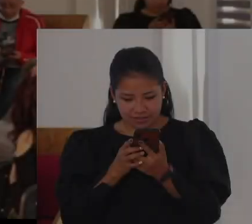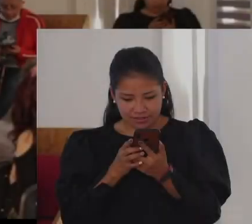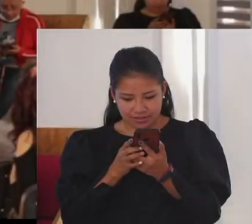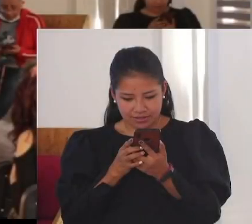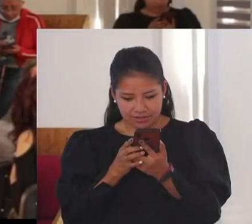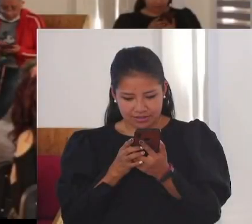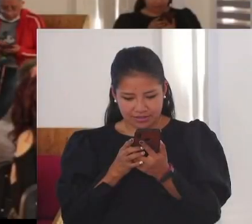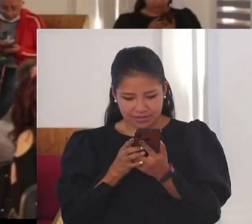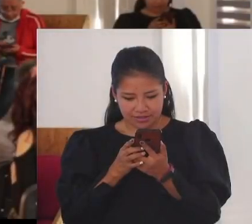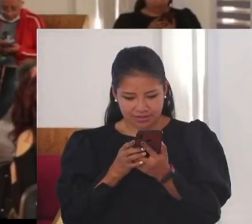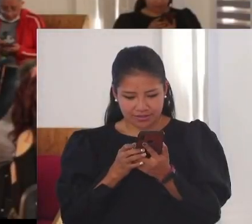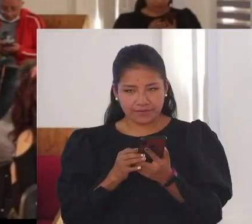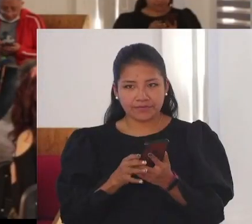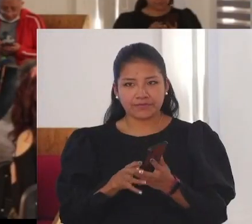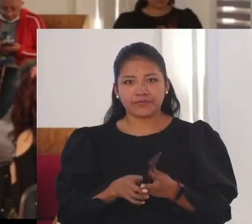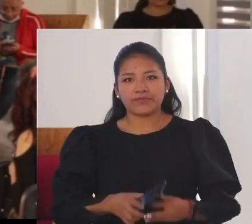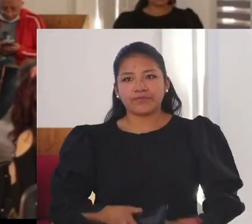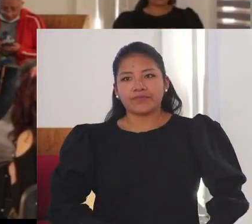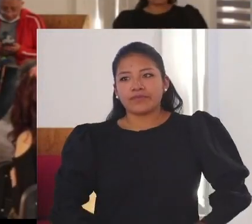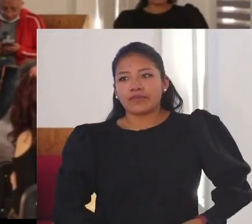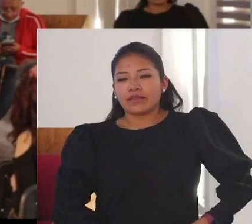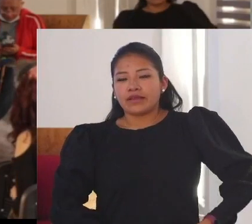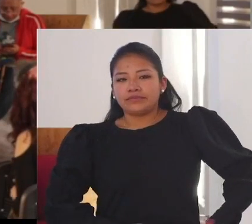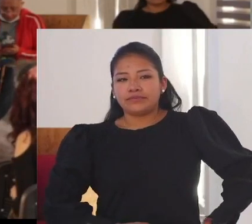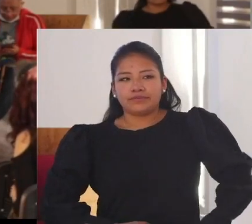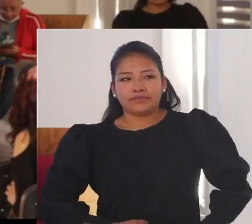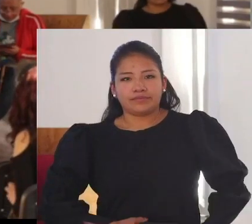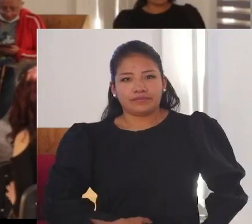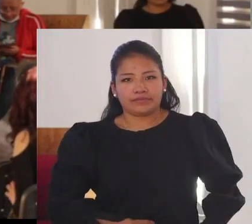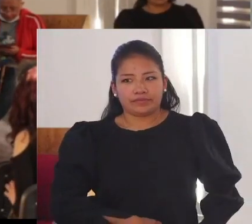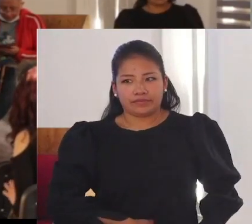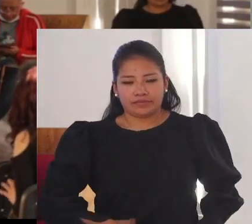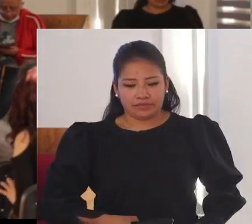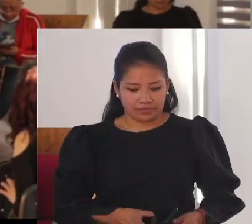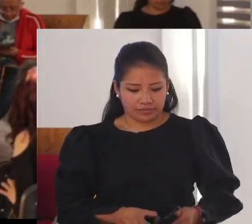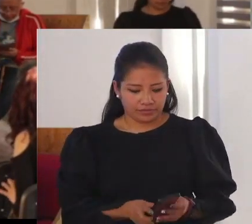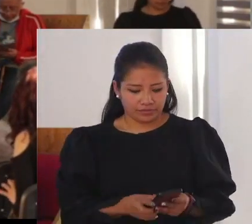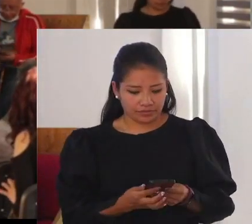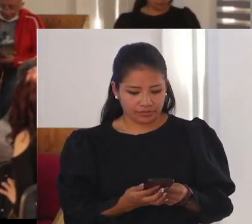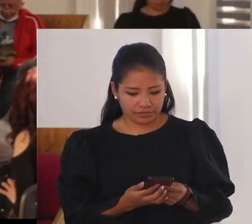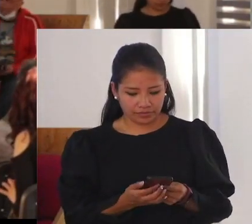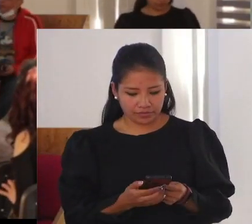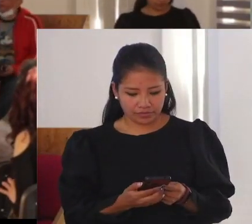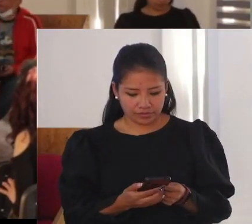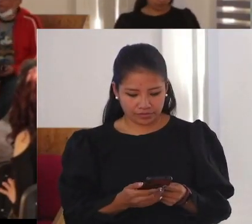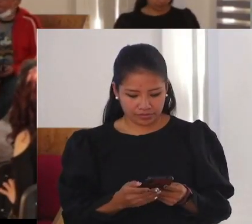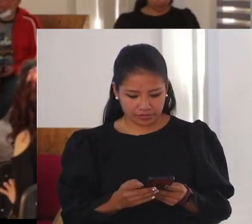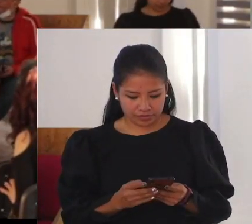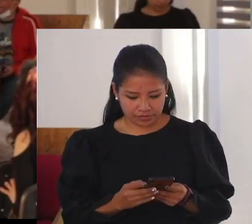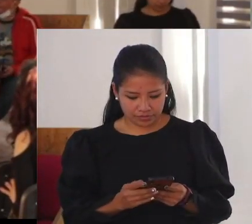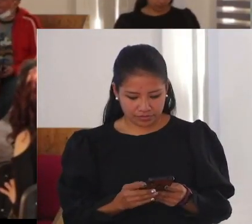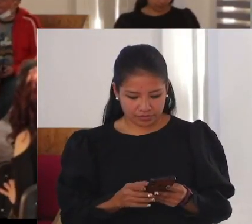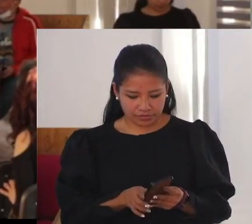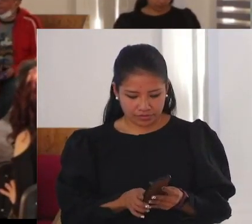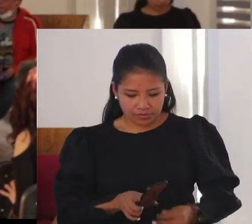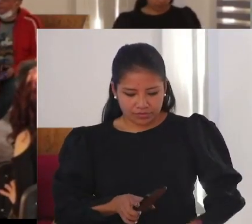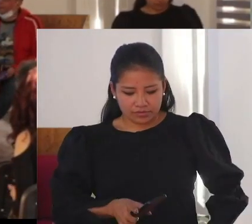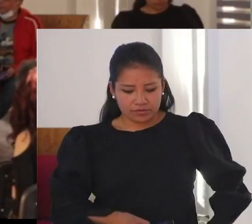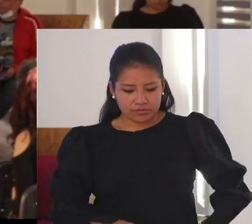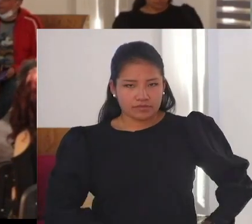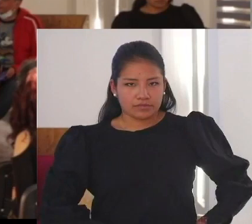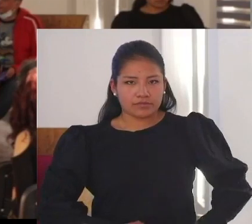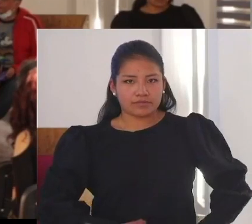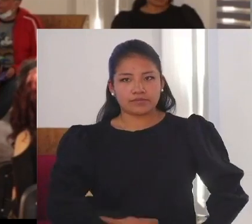Hola buenas tardes bienvenidos bienvenidas bienvenidas un gusto tenernos hoy aquí en el centro cultural